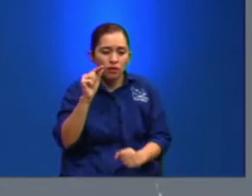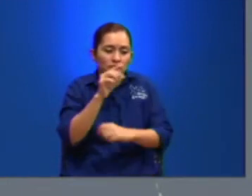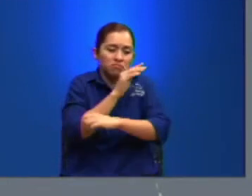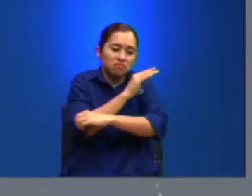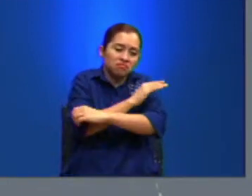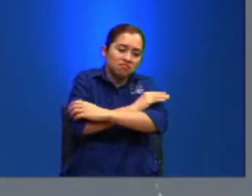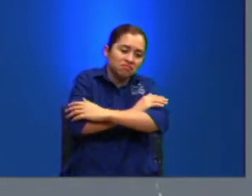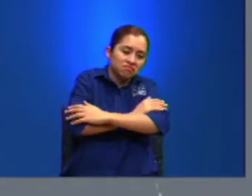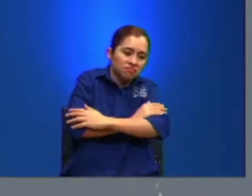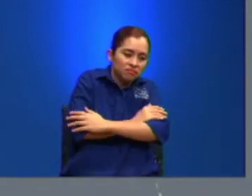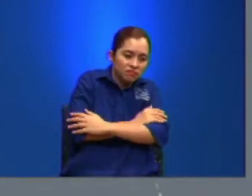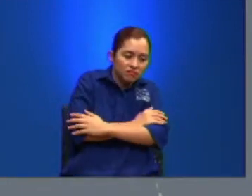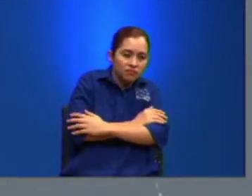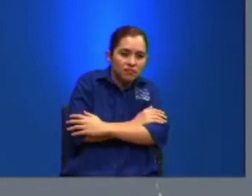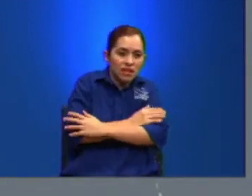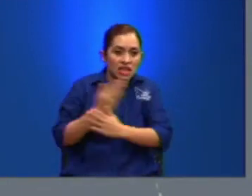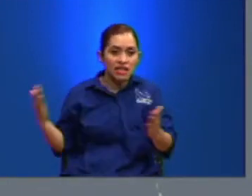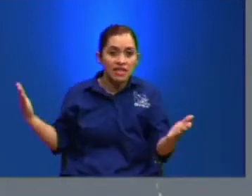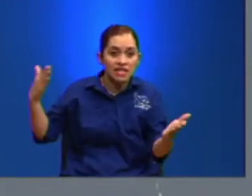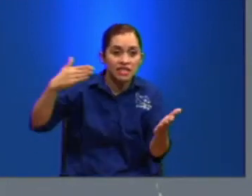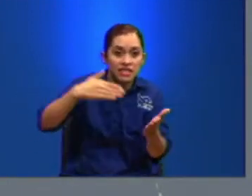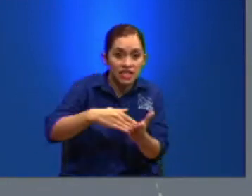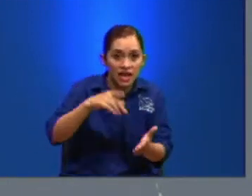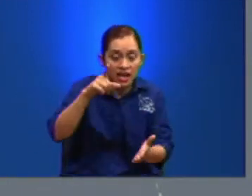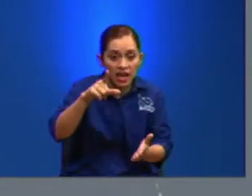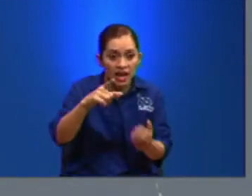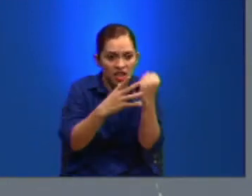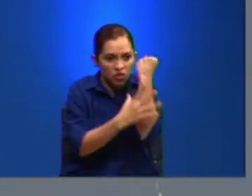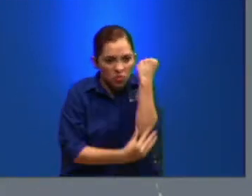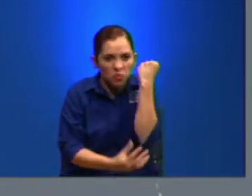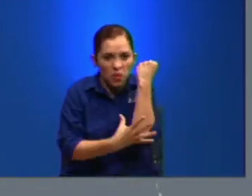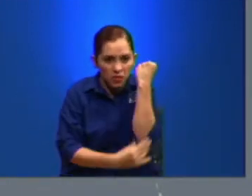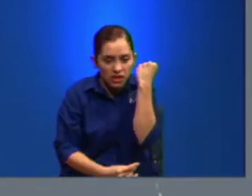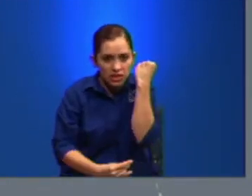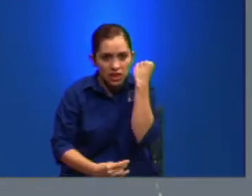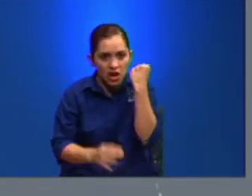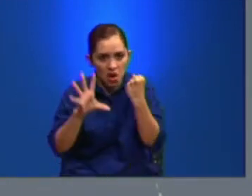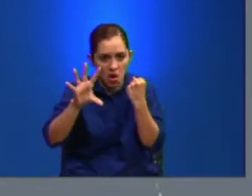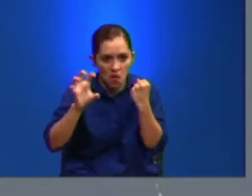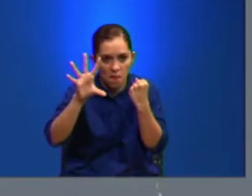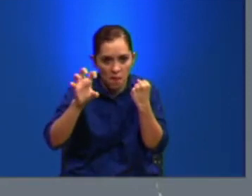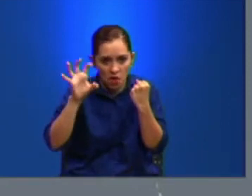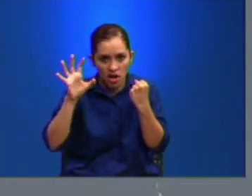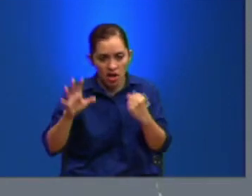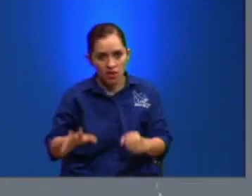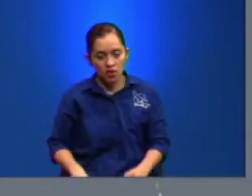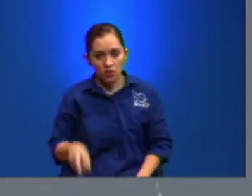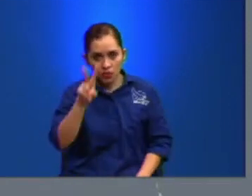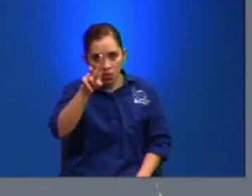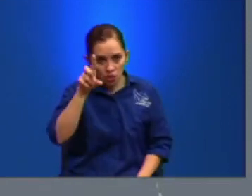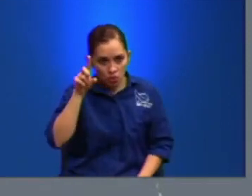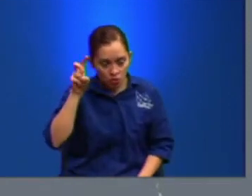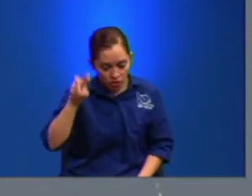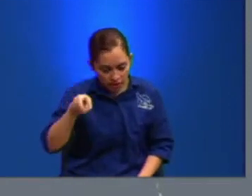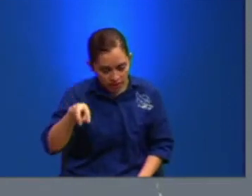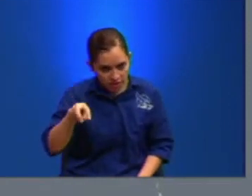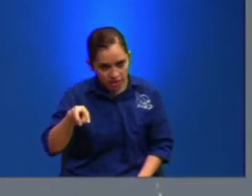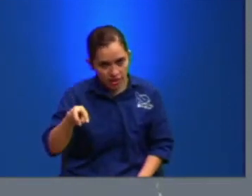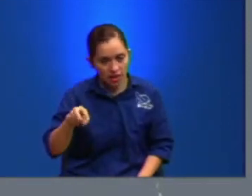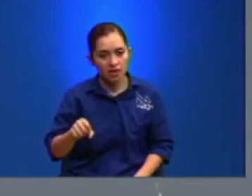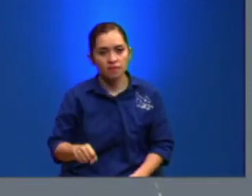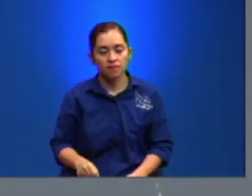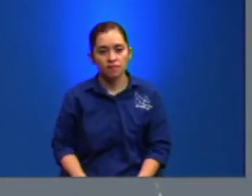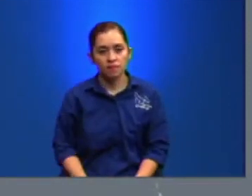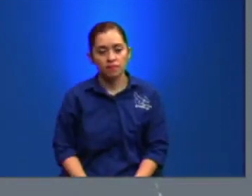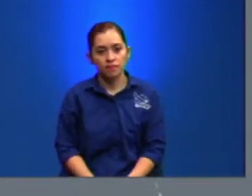y llegar a tu pobreza como ladrón y tu necesidad como hombre armado